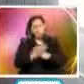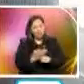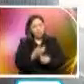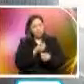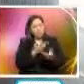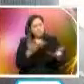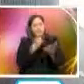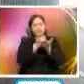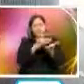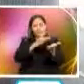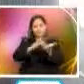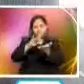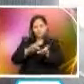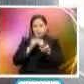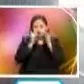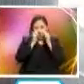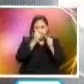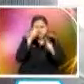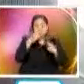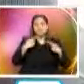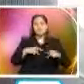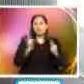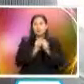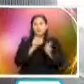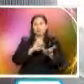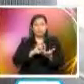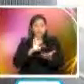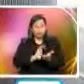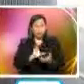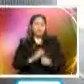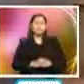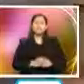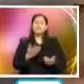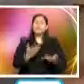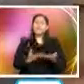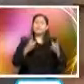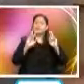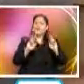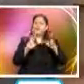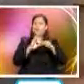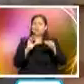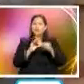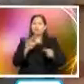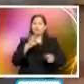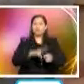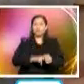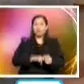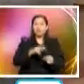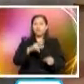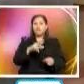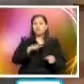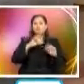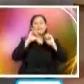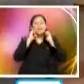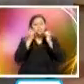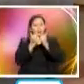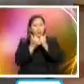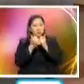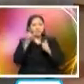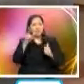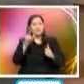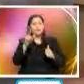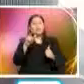brindar el apoyo y servicios para personas con discapacidad. Y ahora hablaremos pues de una clínica, de una institución